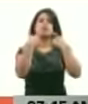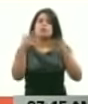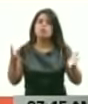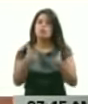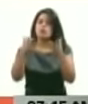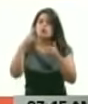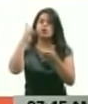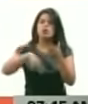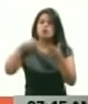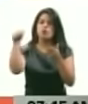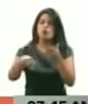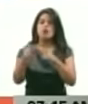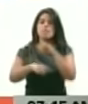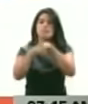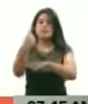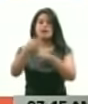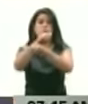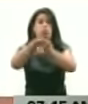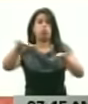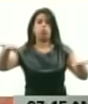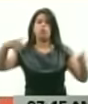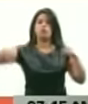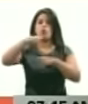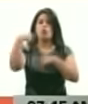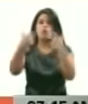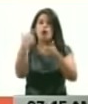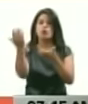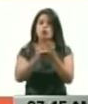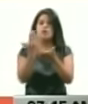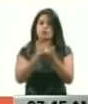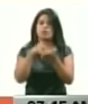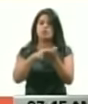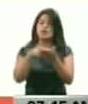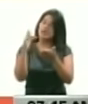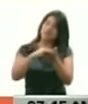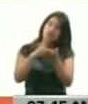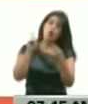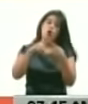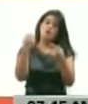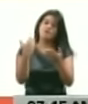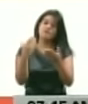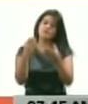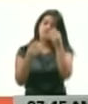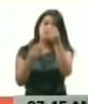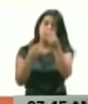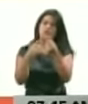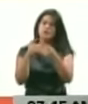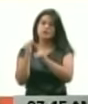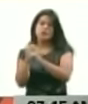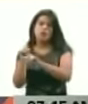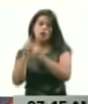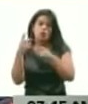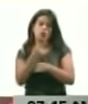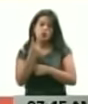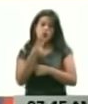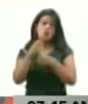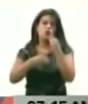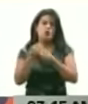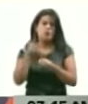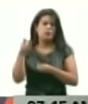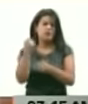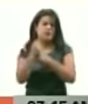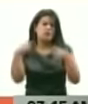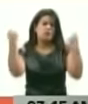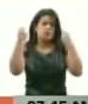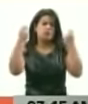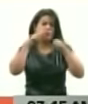libro el día de hoy y mañana todo el mundo estaba en búsqueda del mismo, bien sea digital o en físico. Pero ¿qué se está haciendo desde la Biblioteca Nacional, desde el gobierno bolivariano, desde el